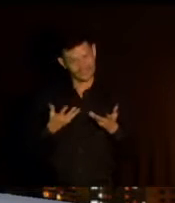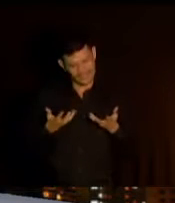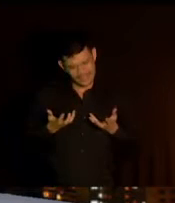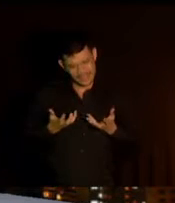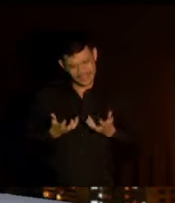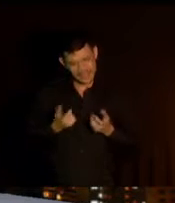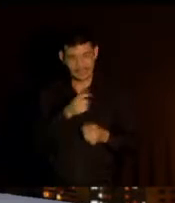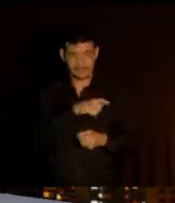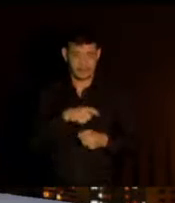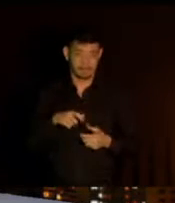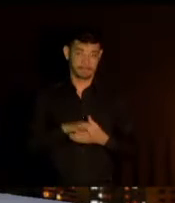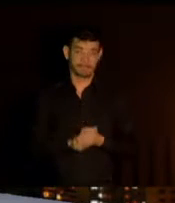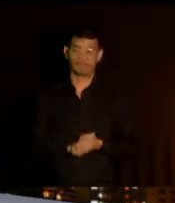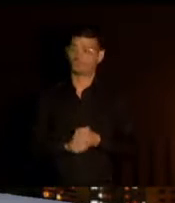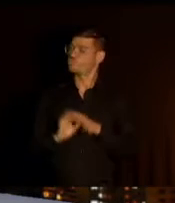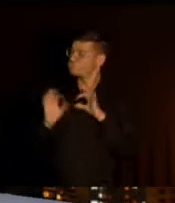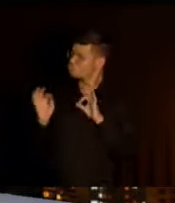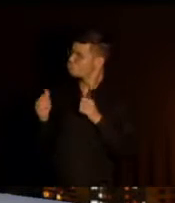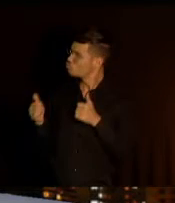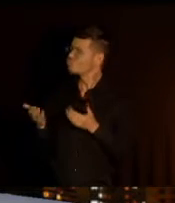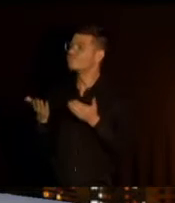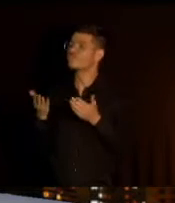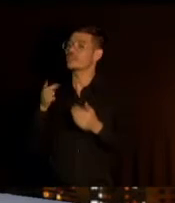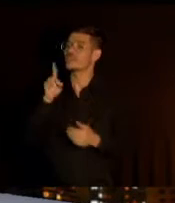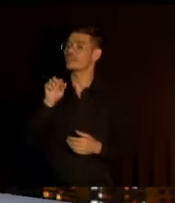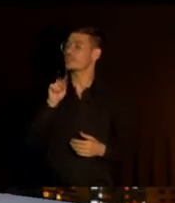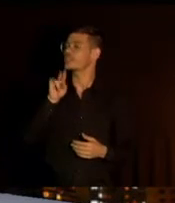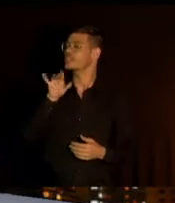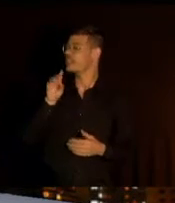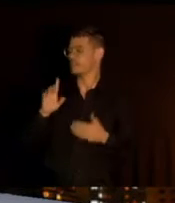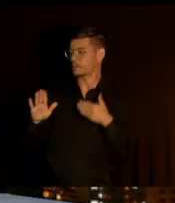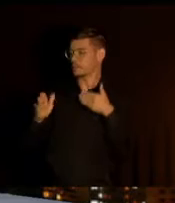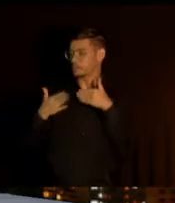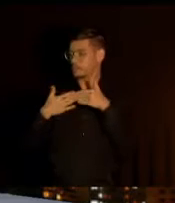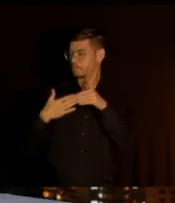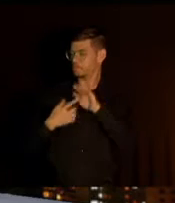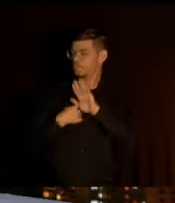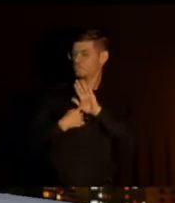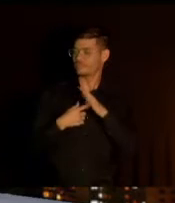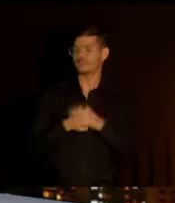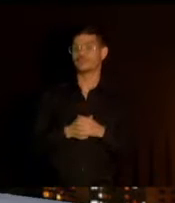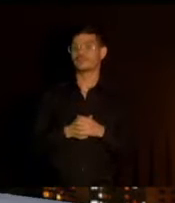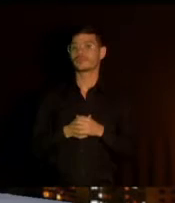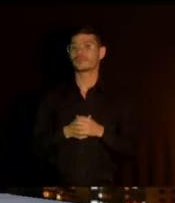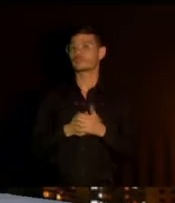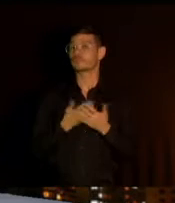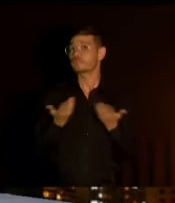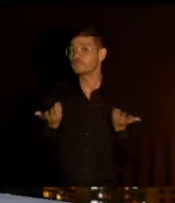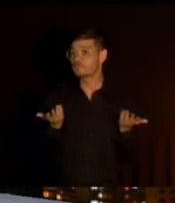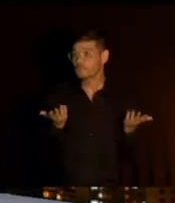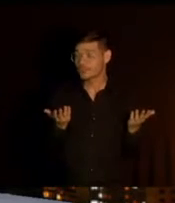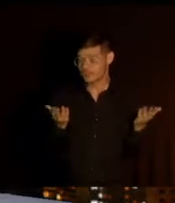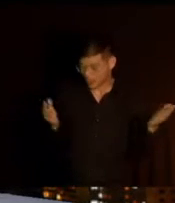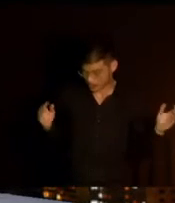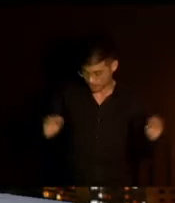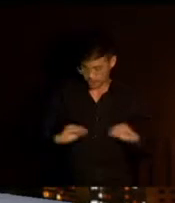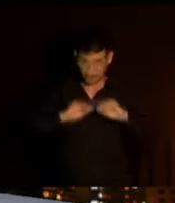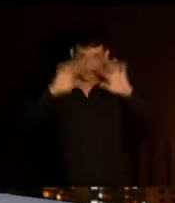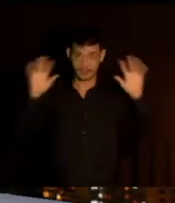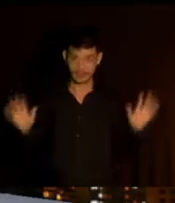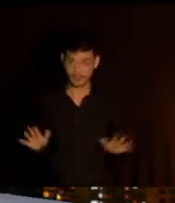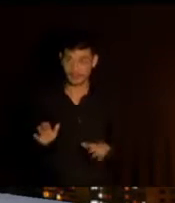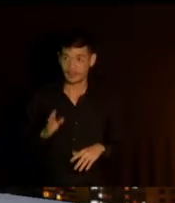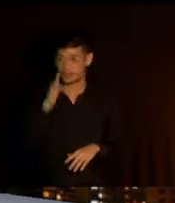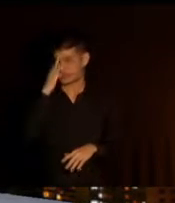bien, David, el director deportivo del Comité Paralímpico Colombiano, para cerrar, despejar ya todas estas dudas y